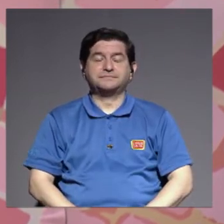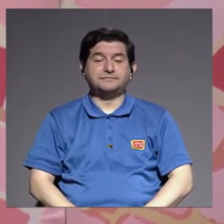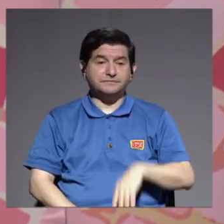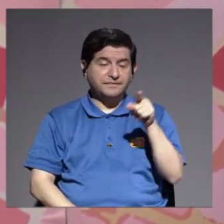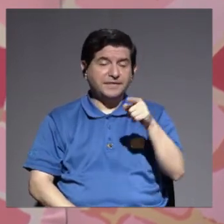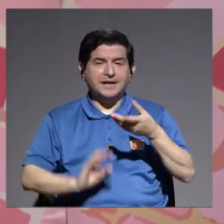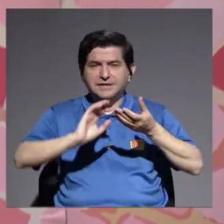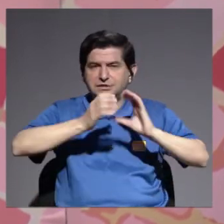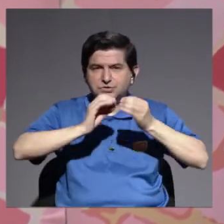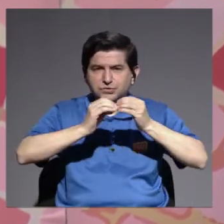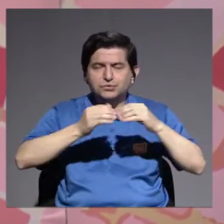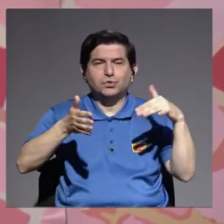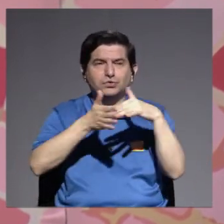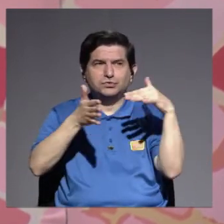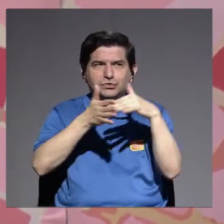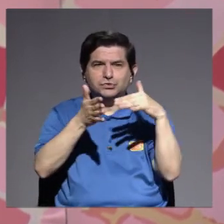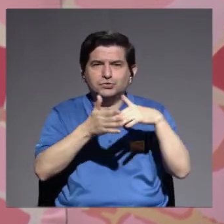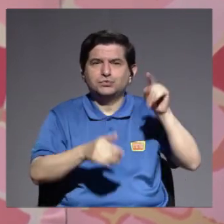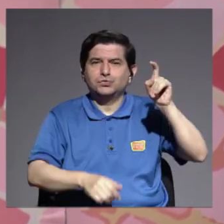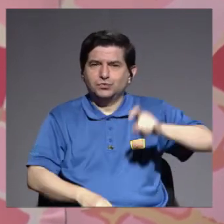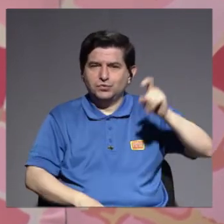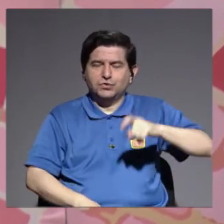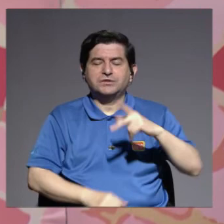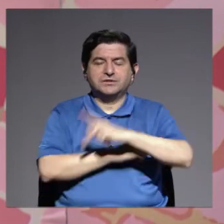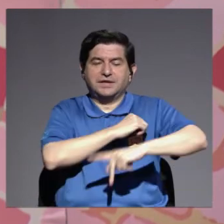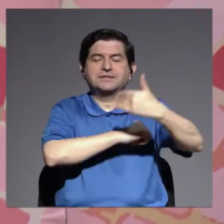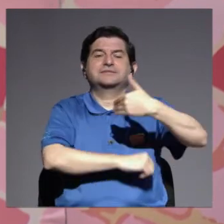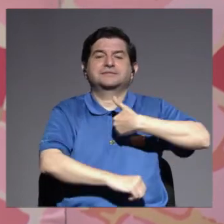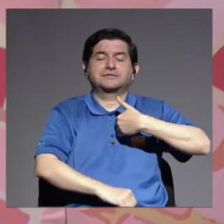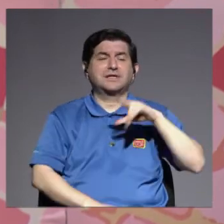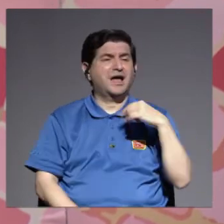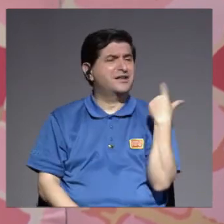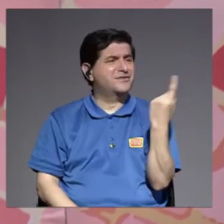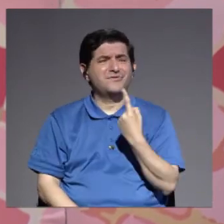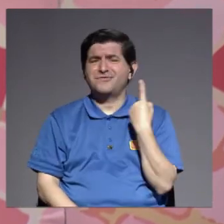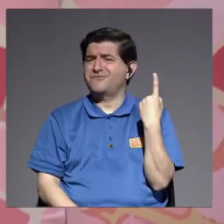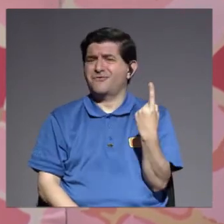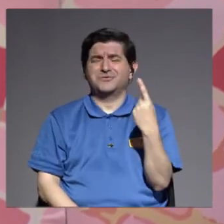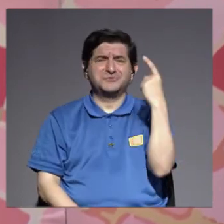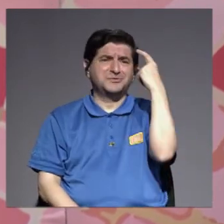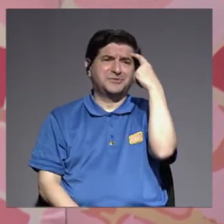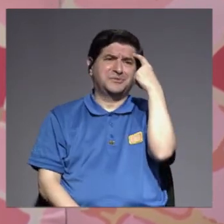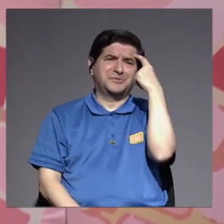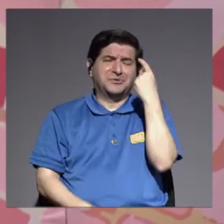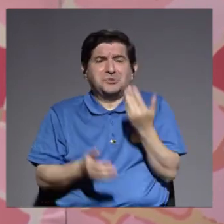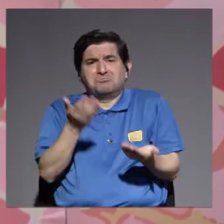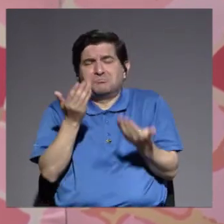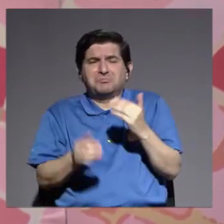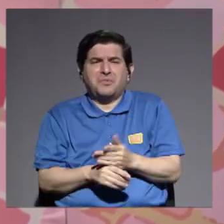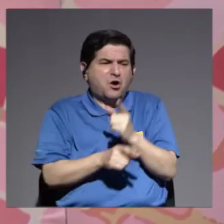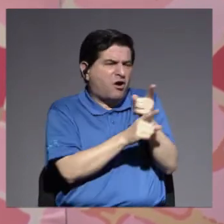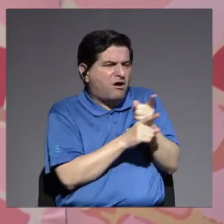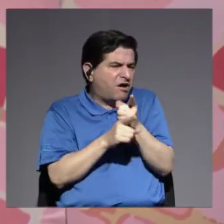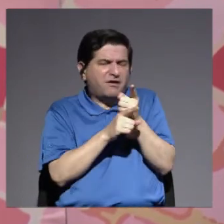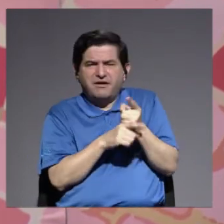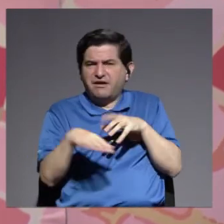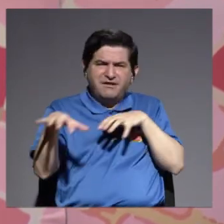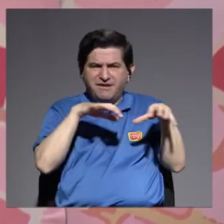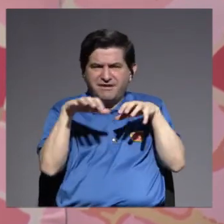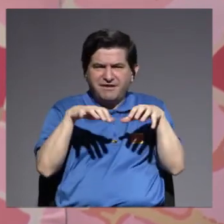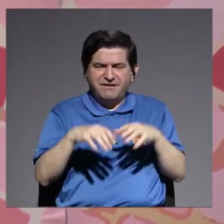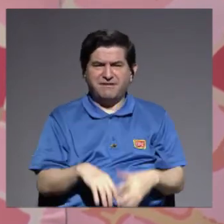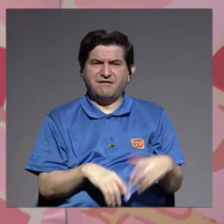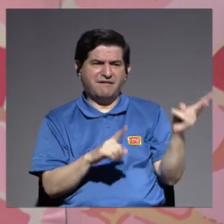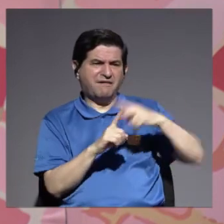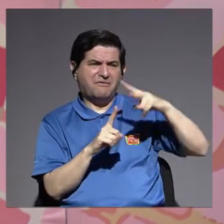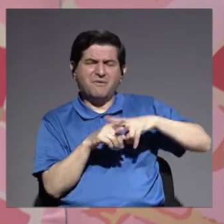los datos y los estudios que necesita el país, no solamente para corregir acciones,